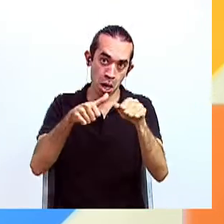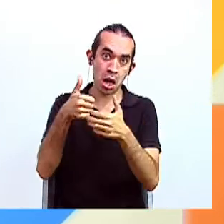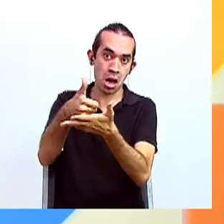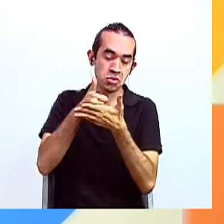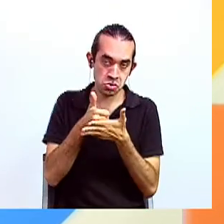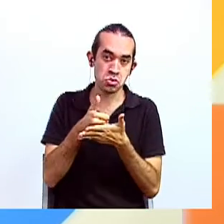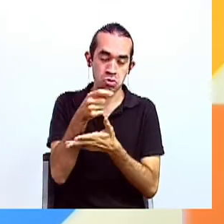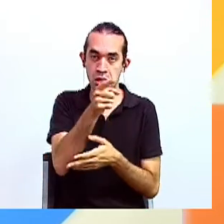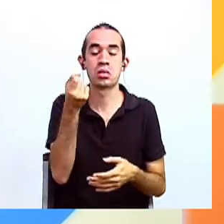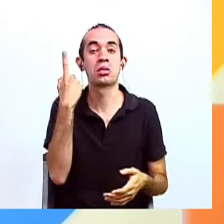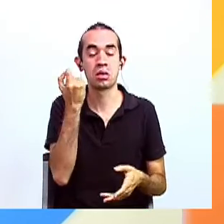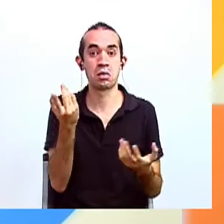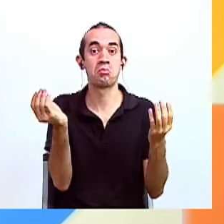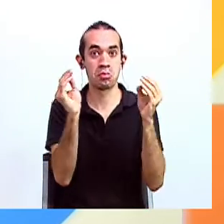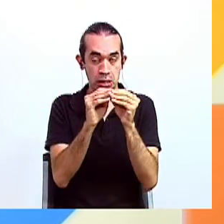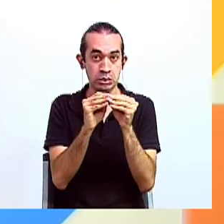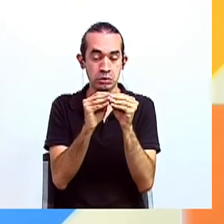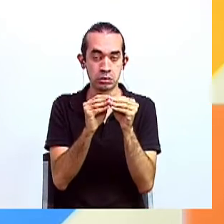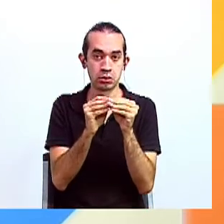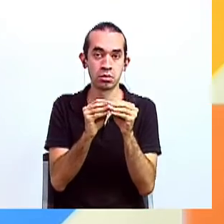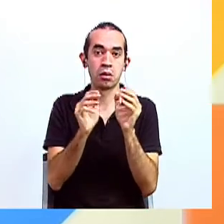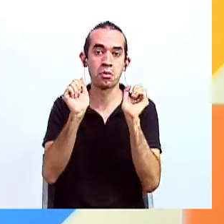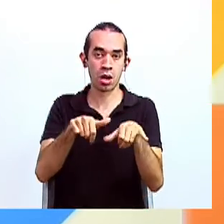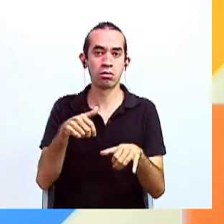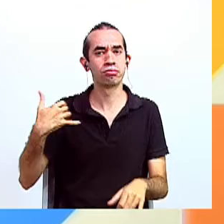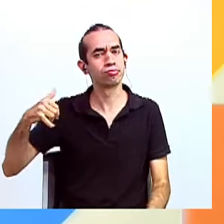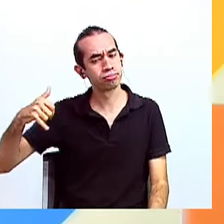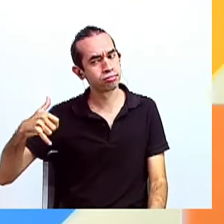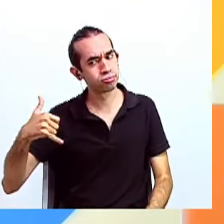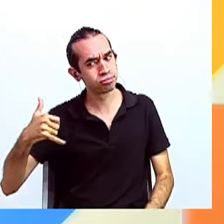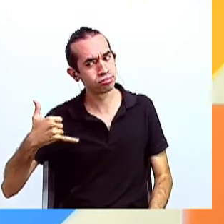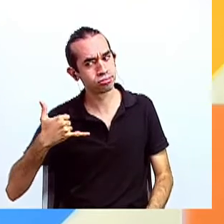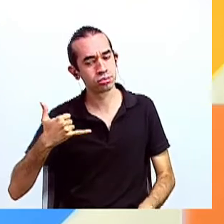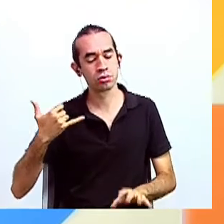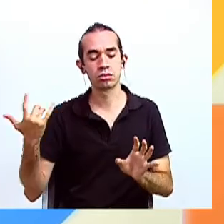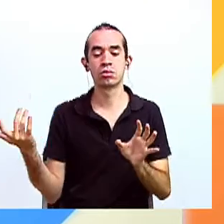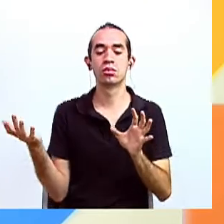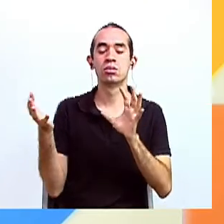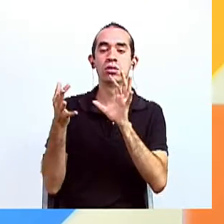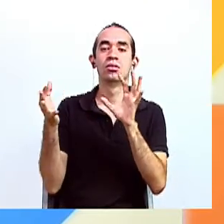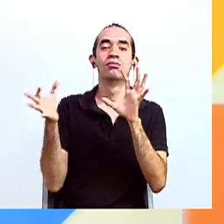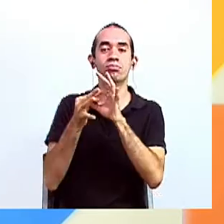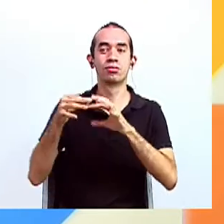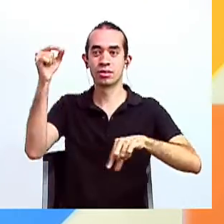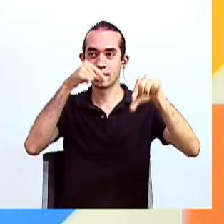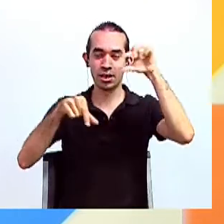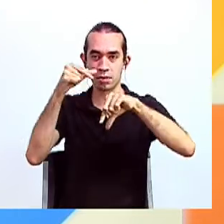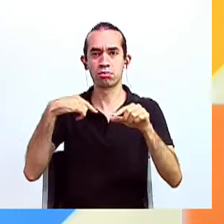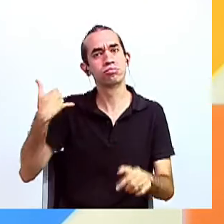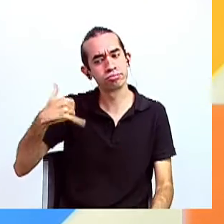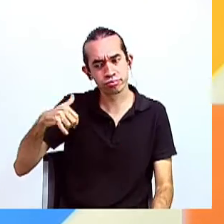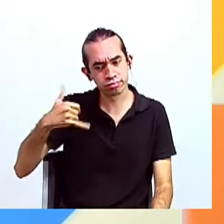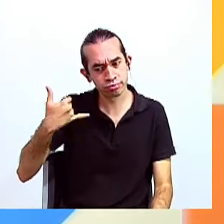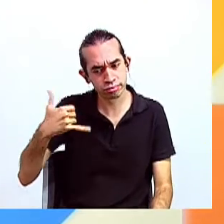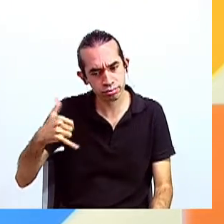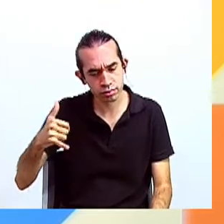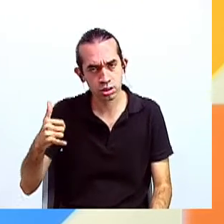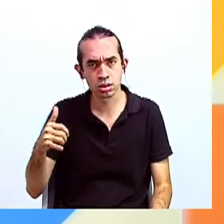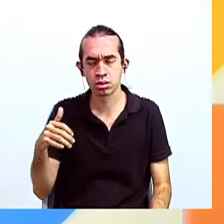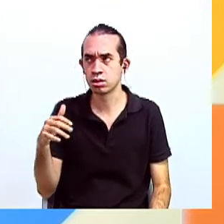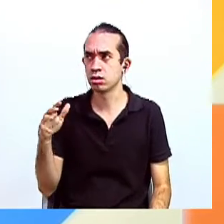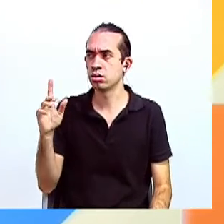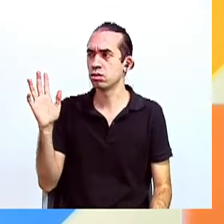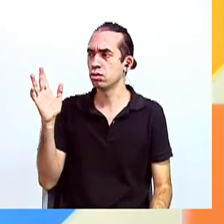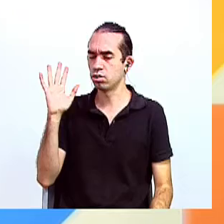comprendan un poquito más, ya que vamos a integrar también el área de la química en este estudio. Entonces, voy